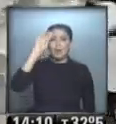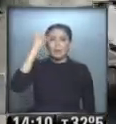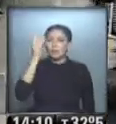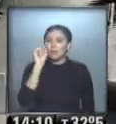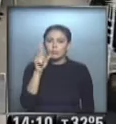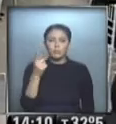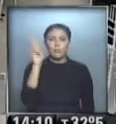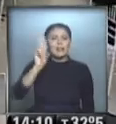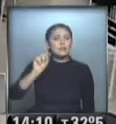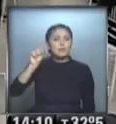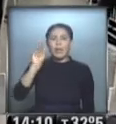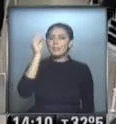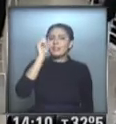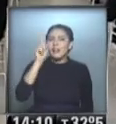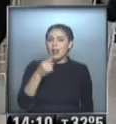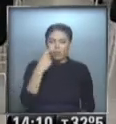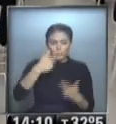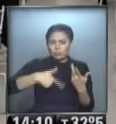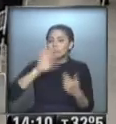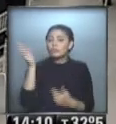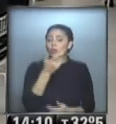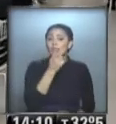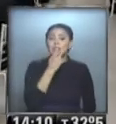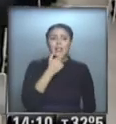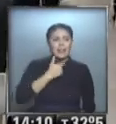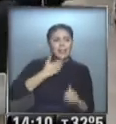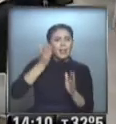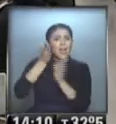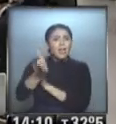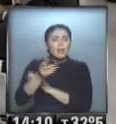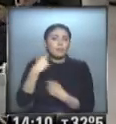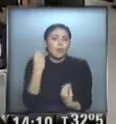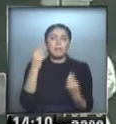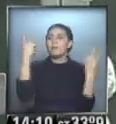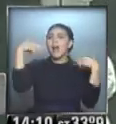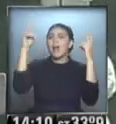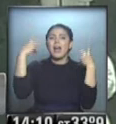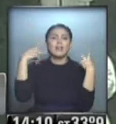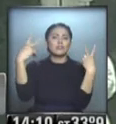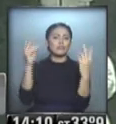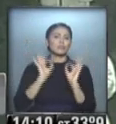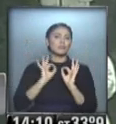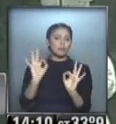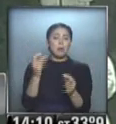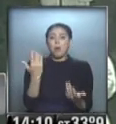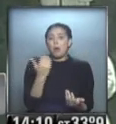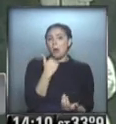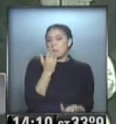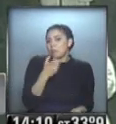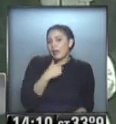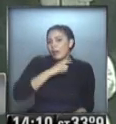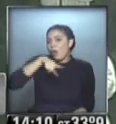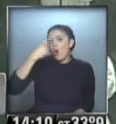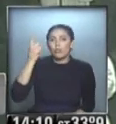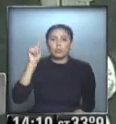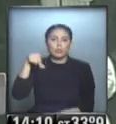peruanos, venezolanos, brasileños, si se quieren ir es porque quieren irse de vacaciones a algún lado o porque tienen ganas de vivir en otro